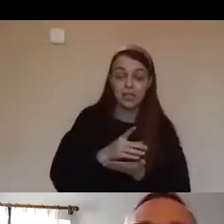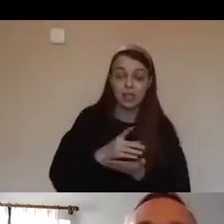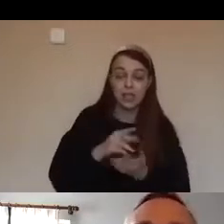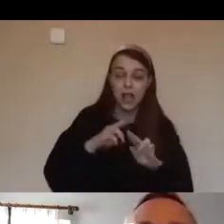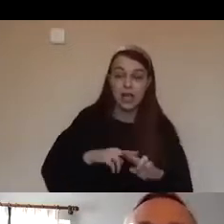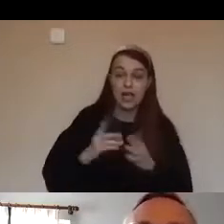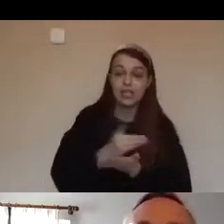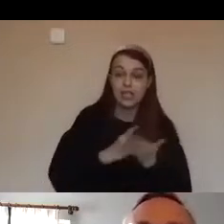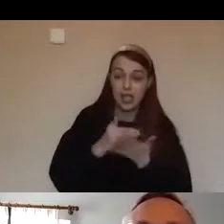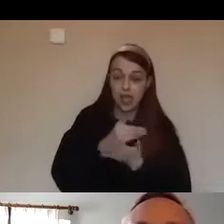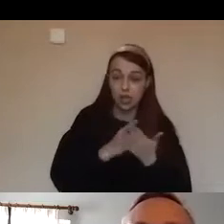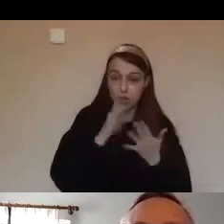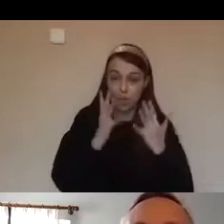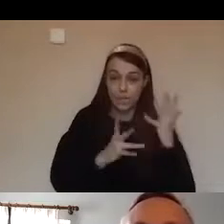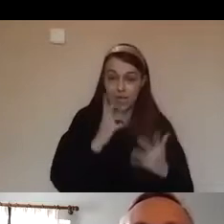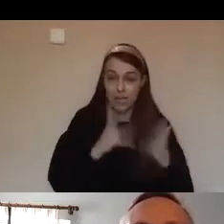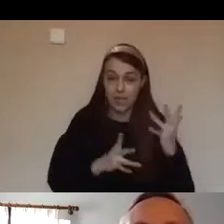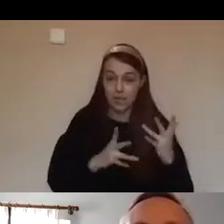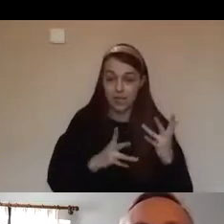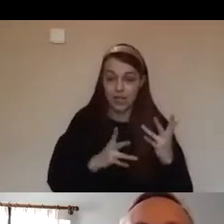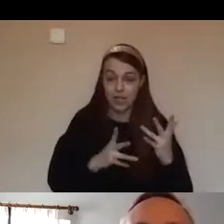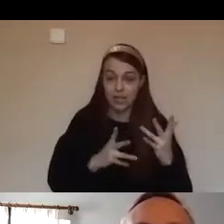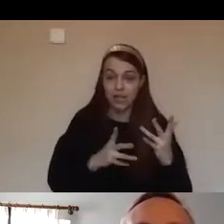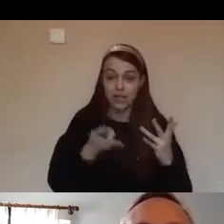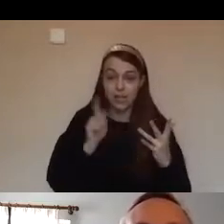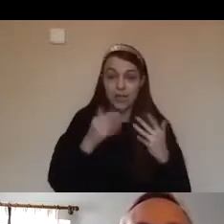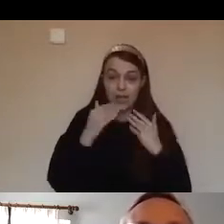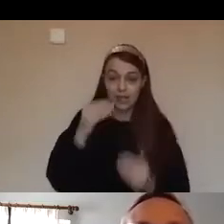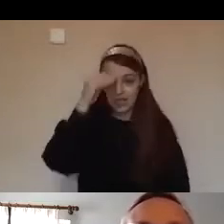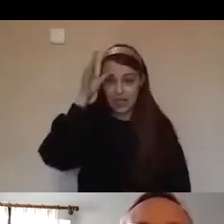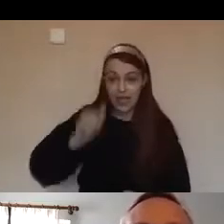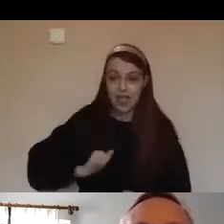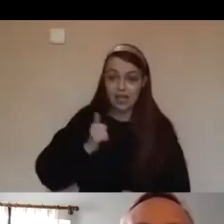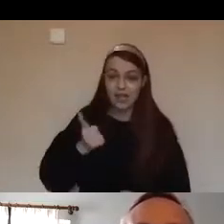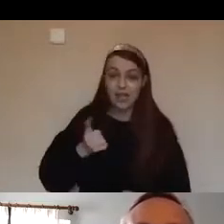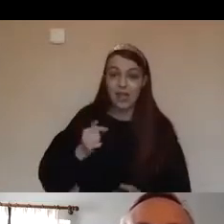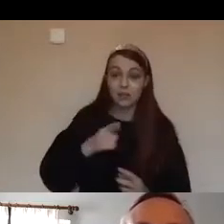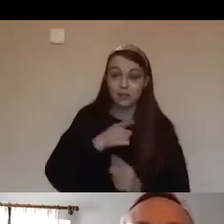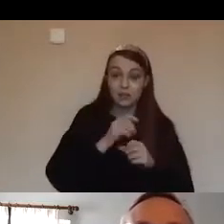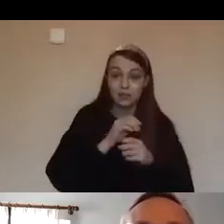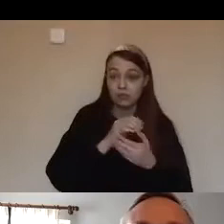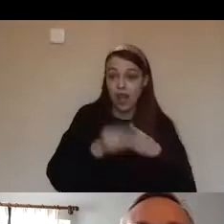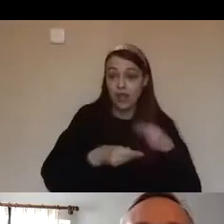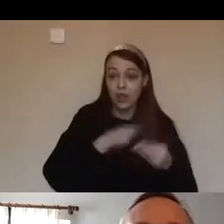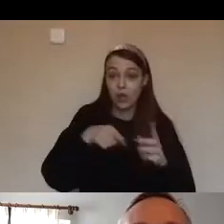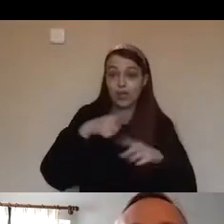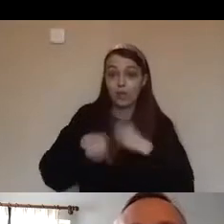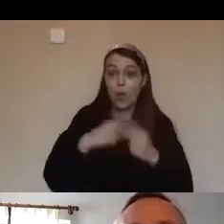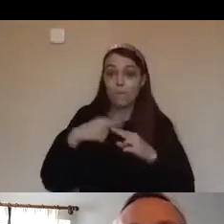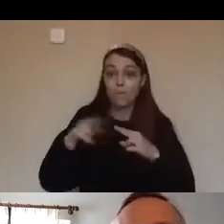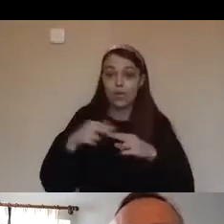datos algorítmicos con machine learning y con la inteligencia artificial para mejorar políticas y acciones. Y con estos